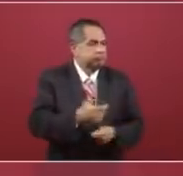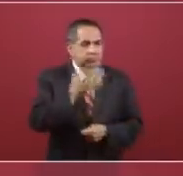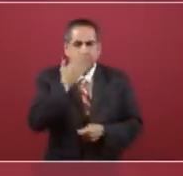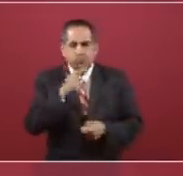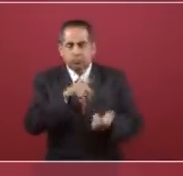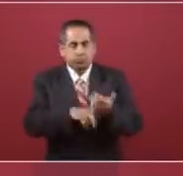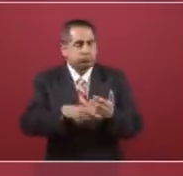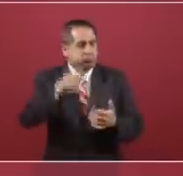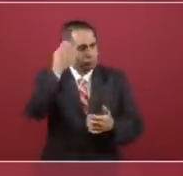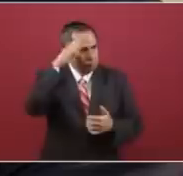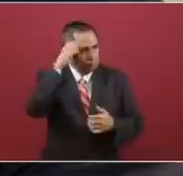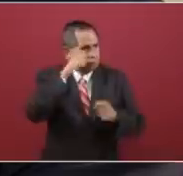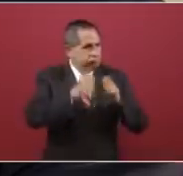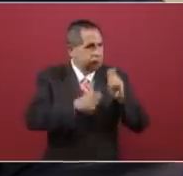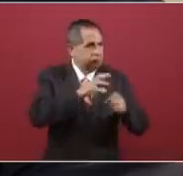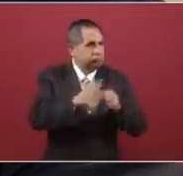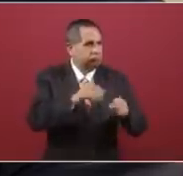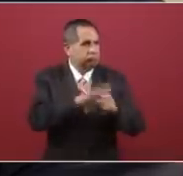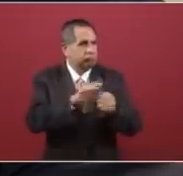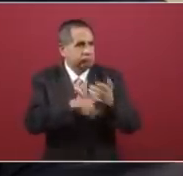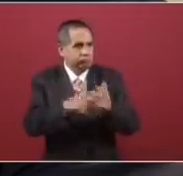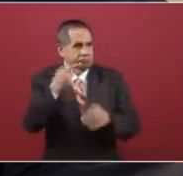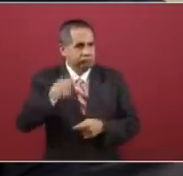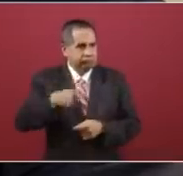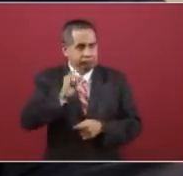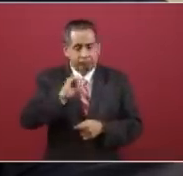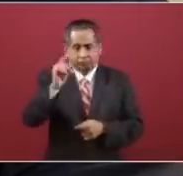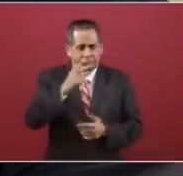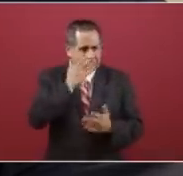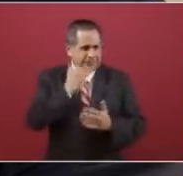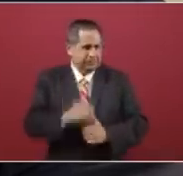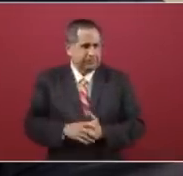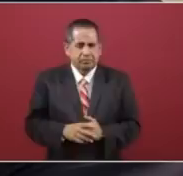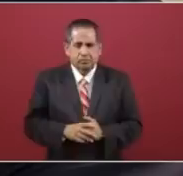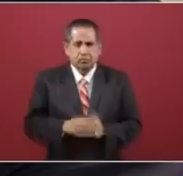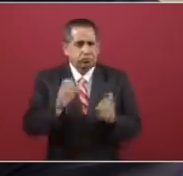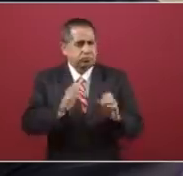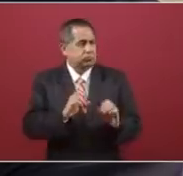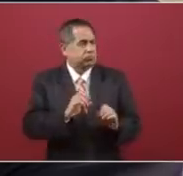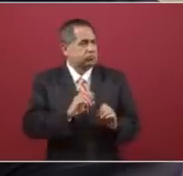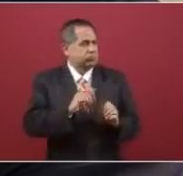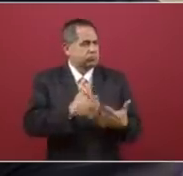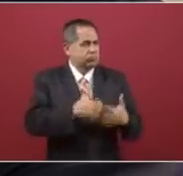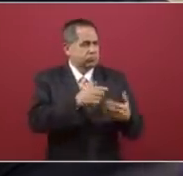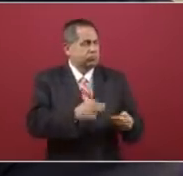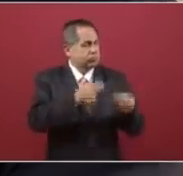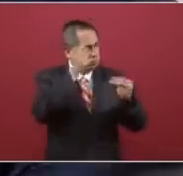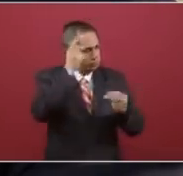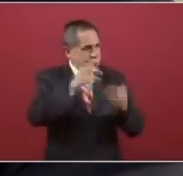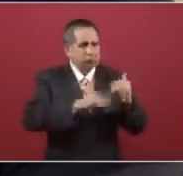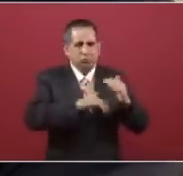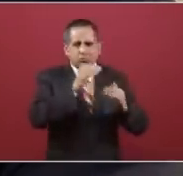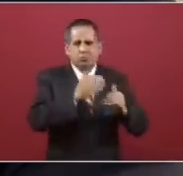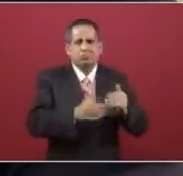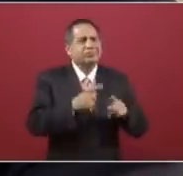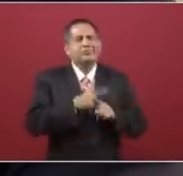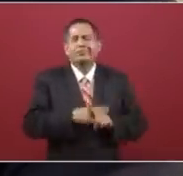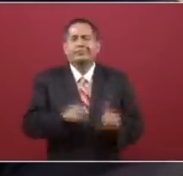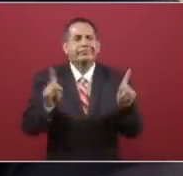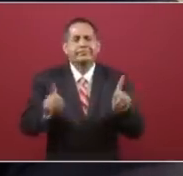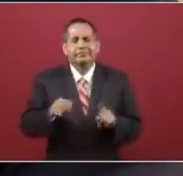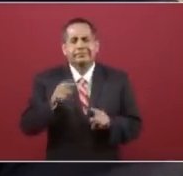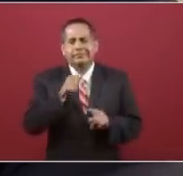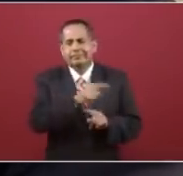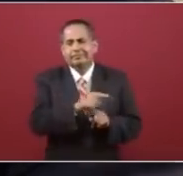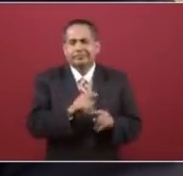siquiera especialidad o empresarios de la construcción. Que lo que tenían era.